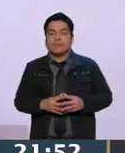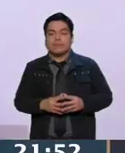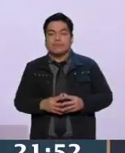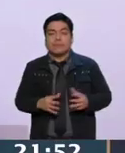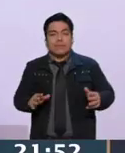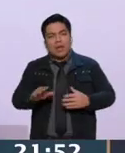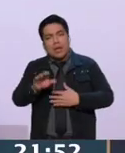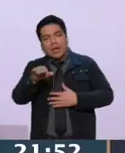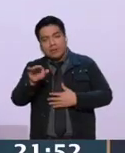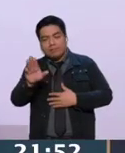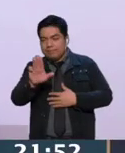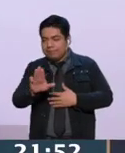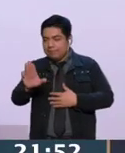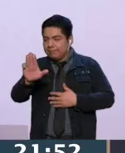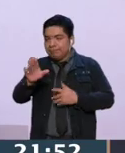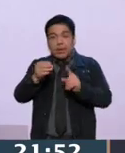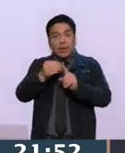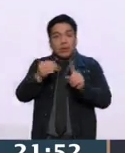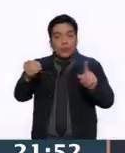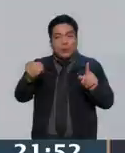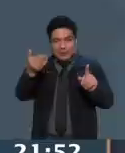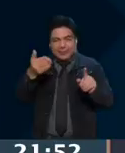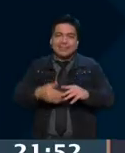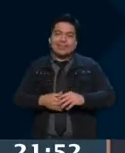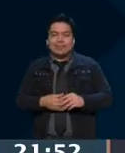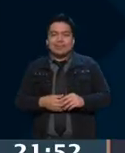Y oiga, ya es miércoles de organizarse.